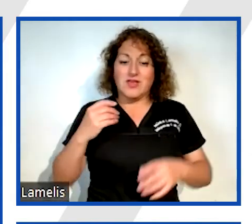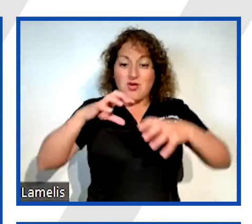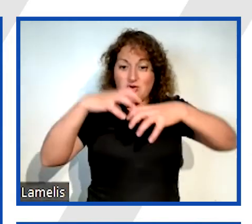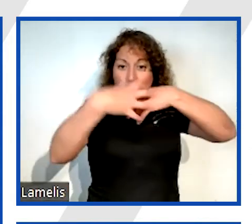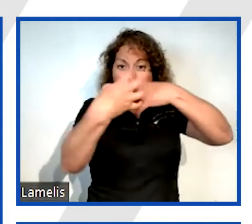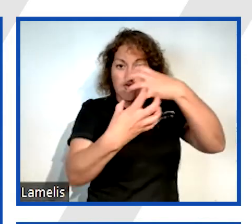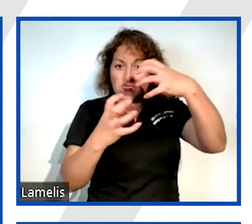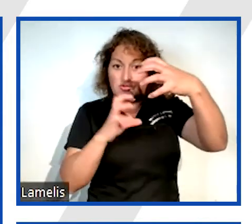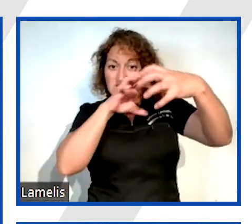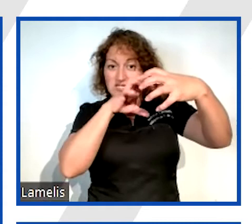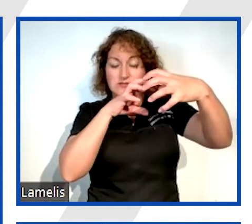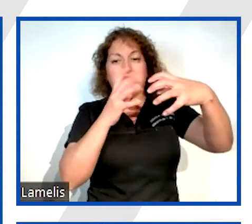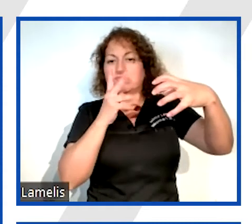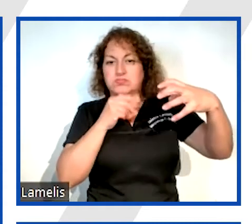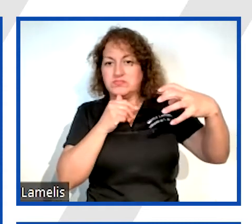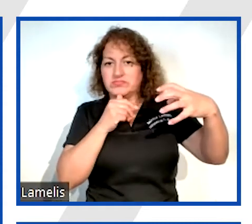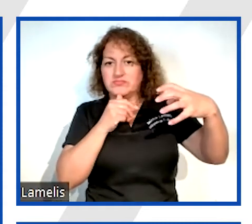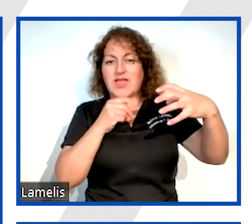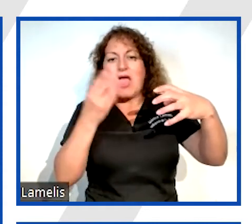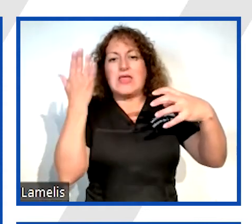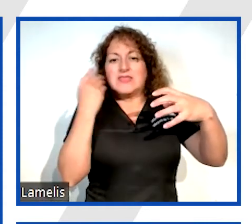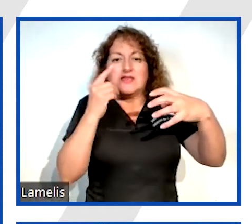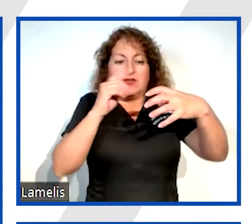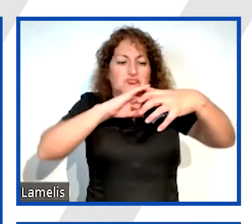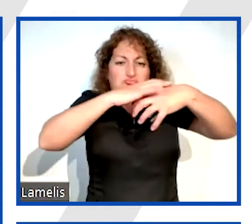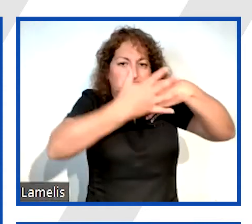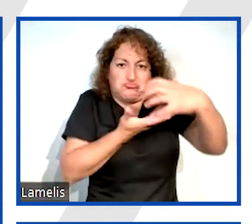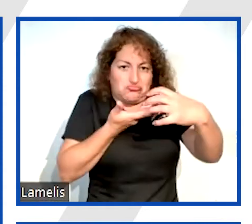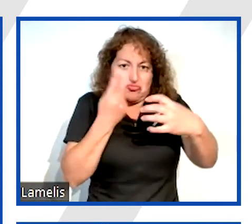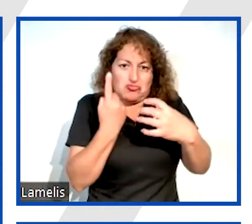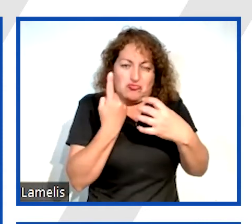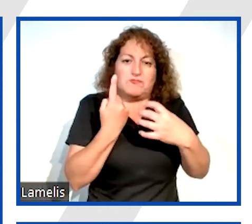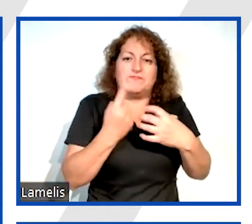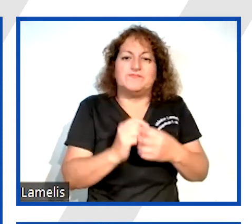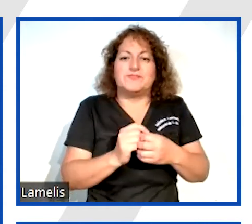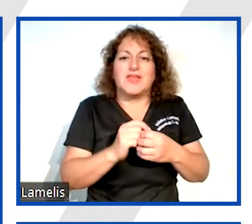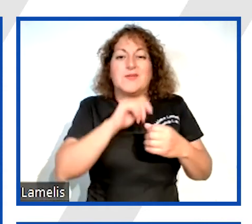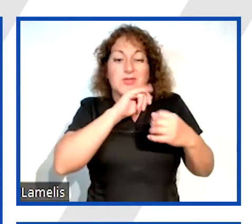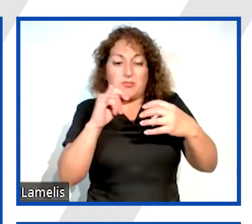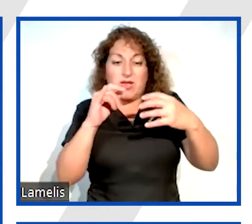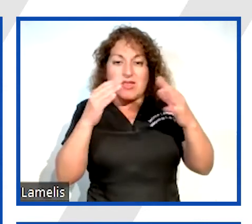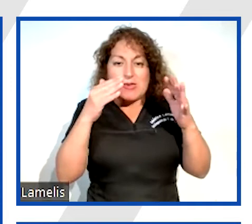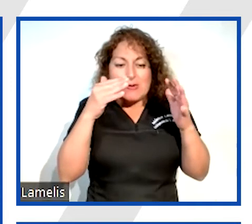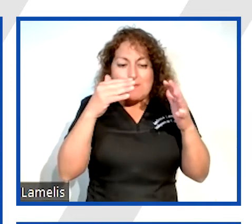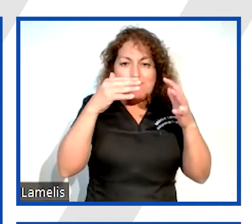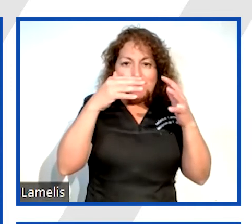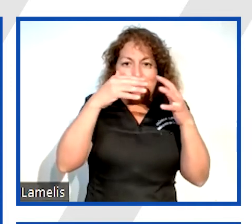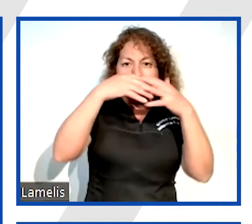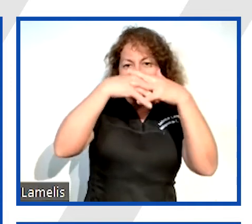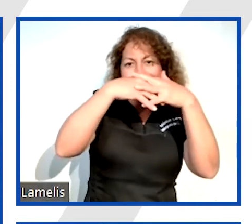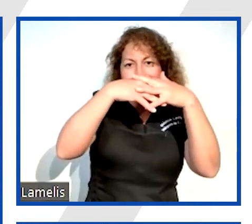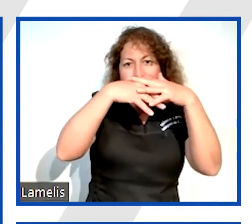con tanto choque esto todos chocó ocho con chocó esta placa que se me dio trabajo de la otra y eso que este continente de acá que era el único